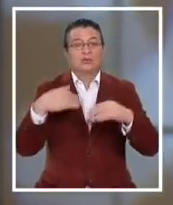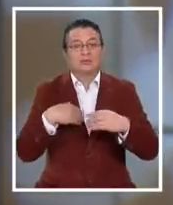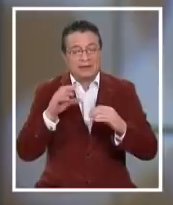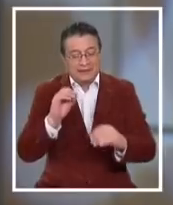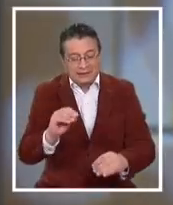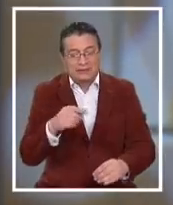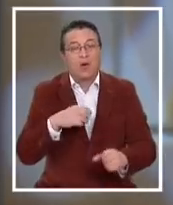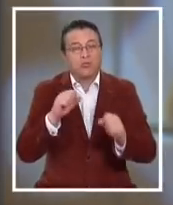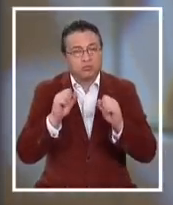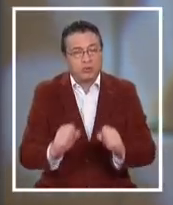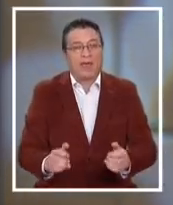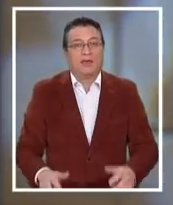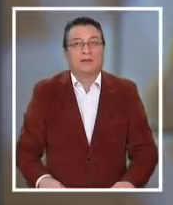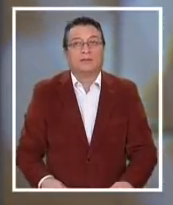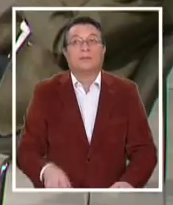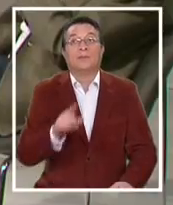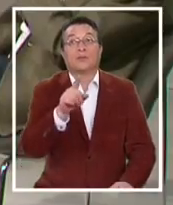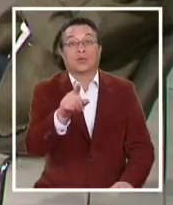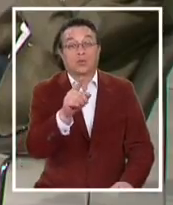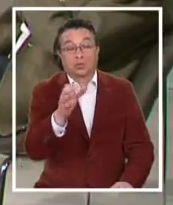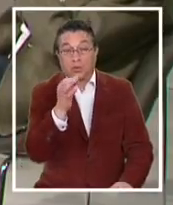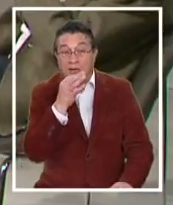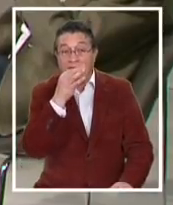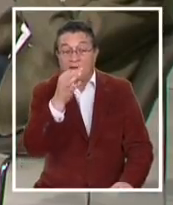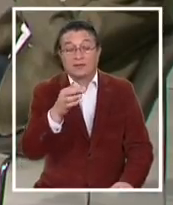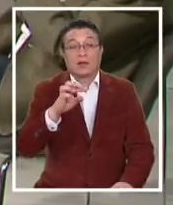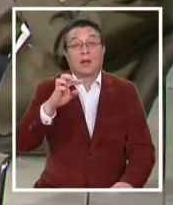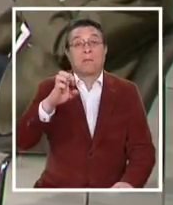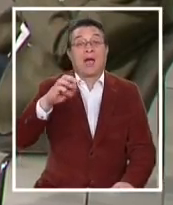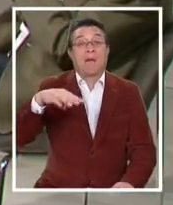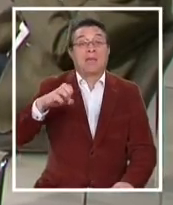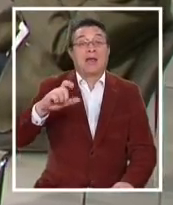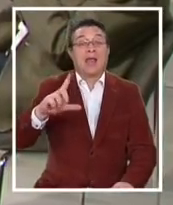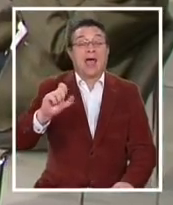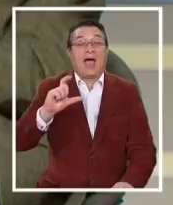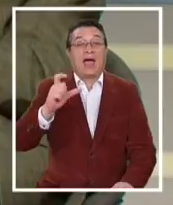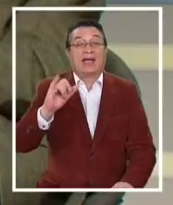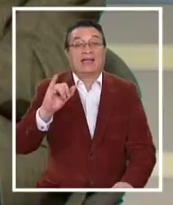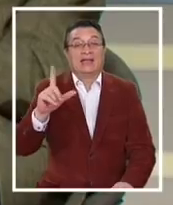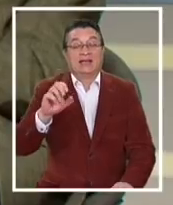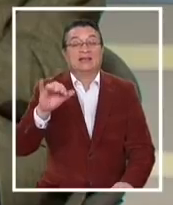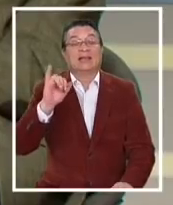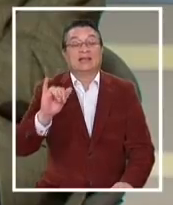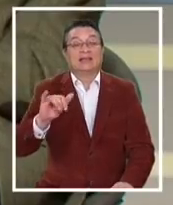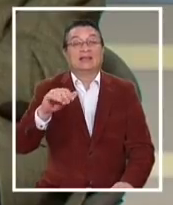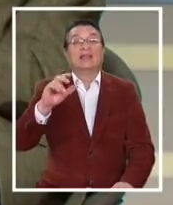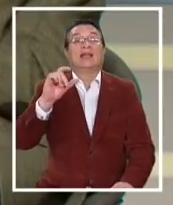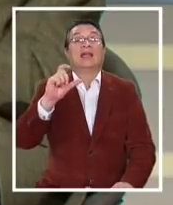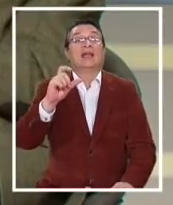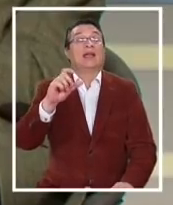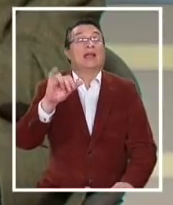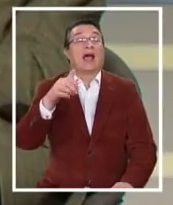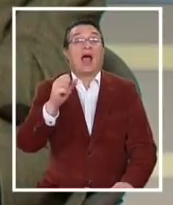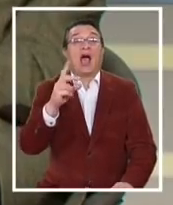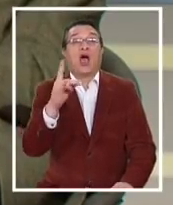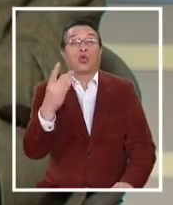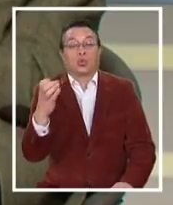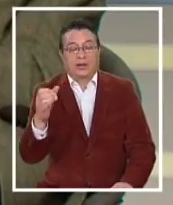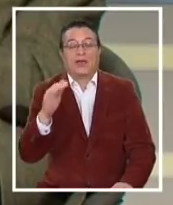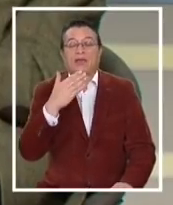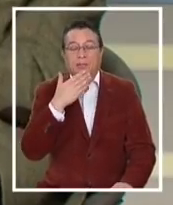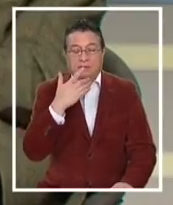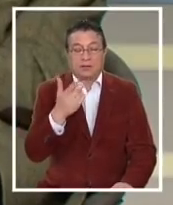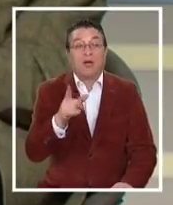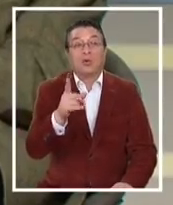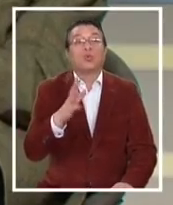viendo. Eso es posible. Gabriel, usted nombraba a Pamela Giles y a Daniel Jadue. Pablo Narváez también nombré. También, pero quiero saber,